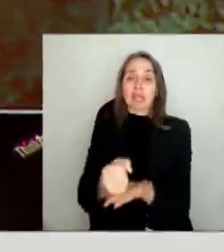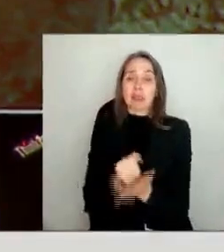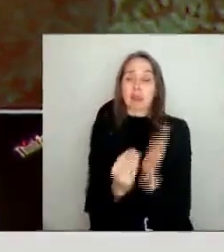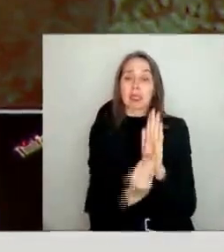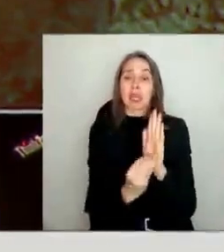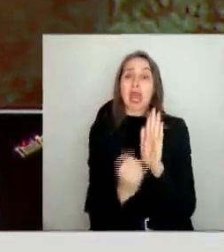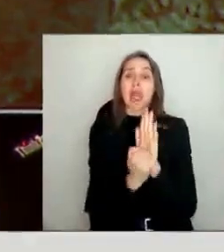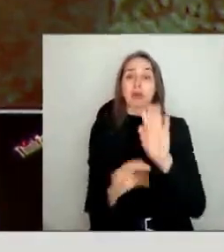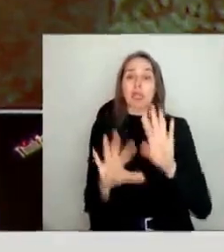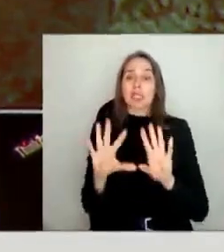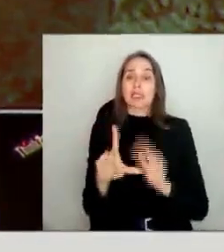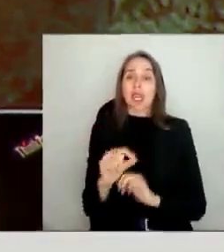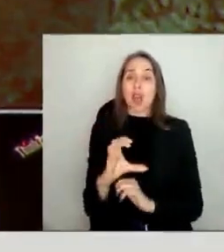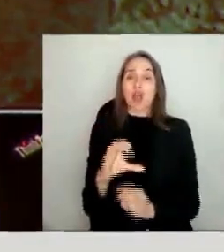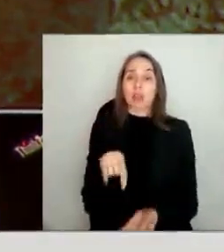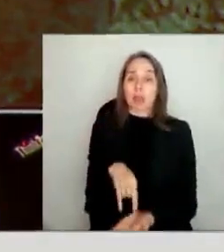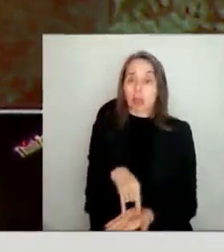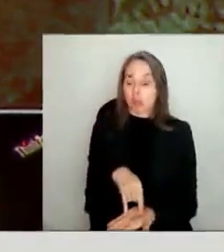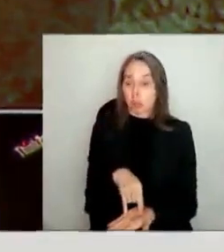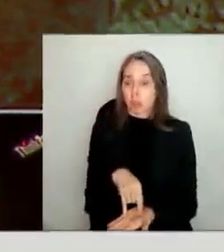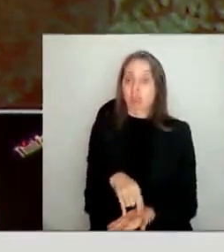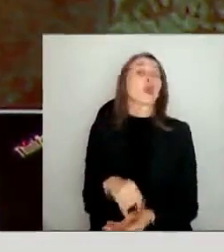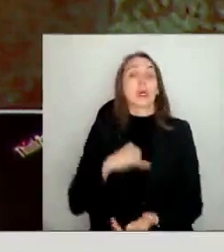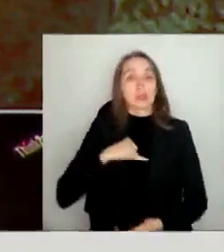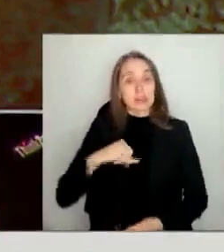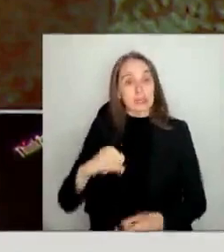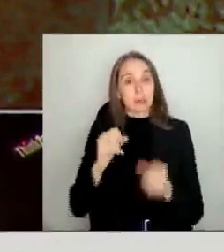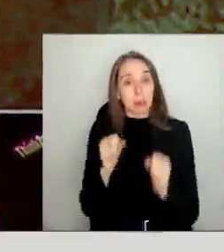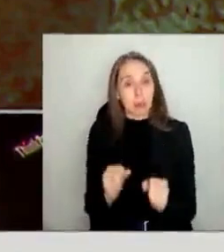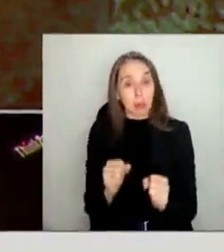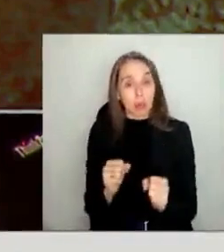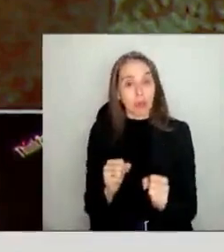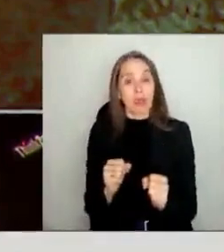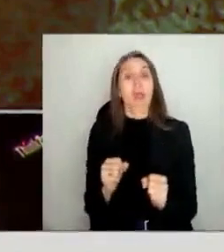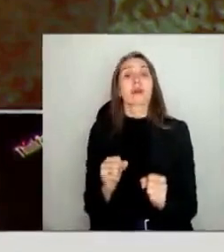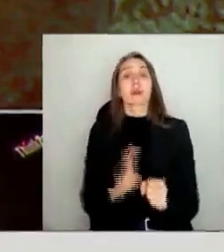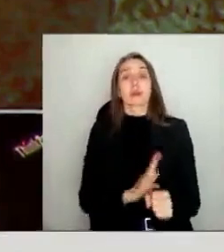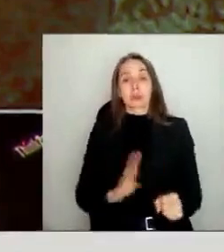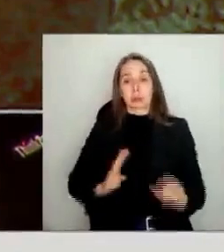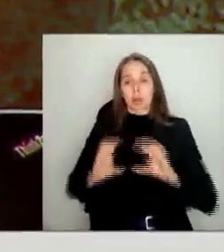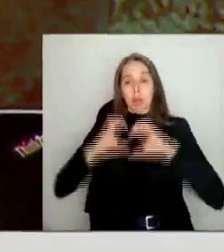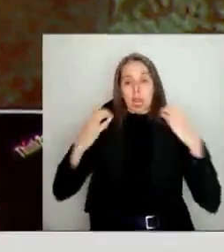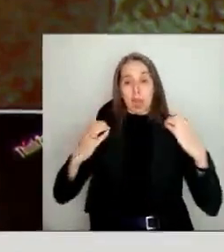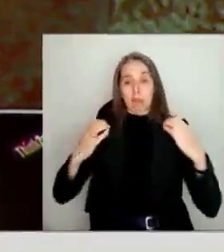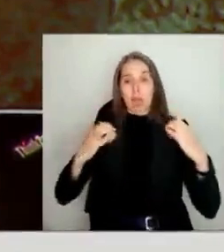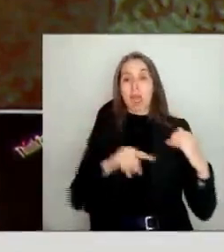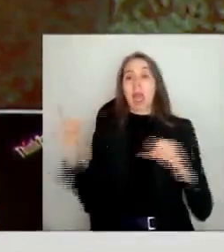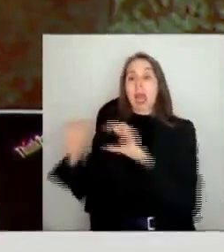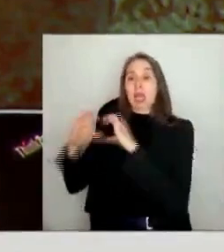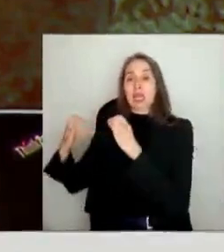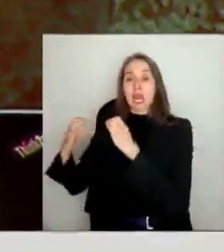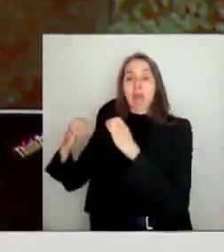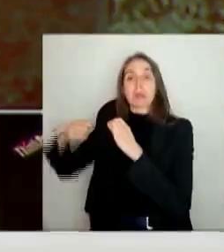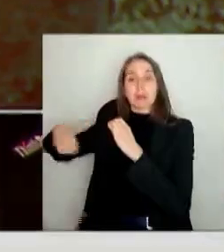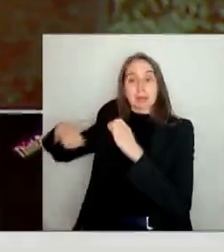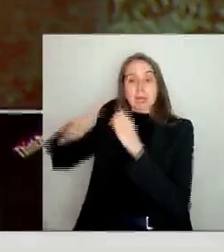del Congreso Nacional eh siempre puede la cámara la o la otra cámara revisora revisar la admisibilidad